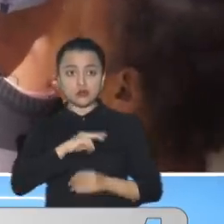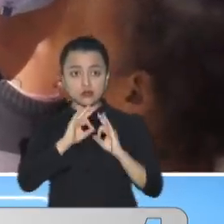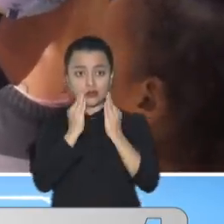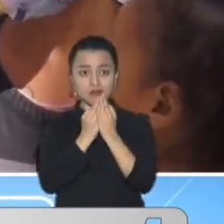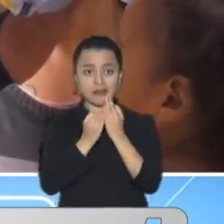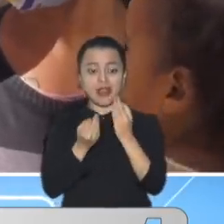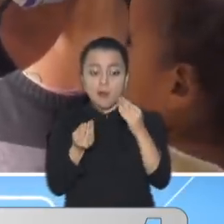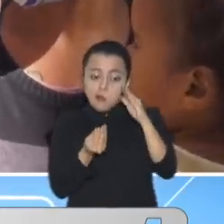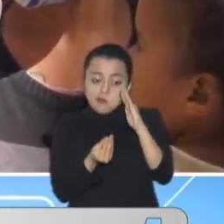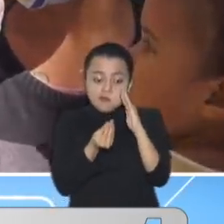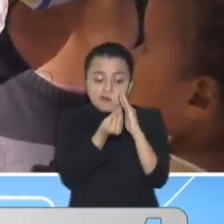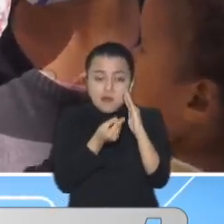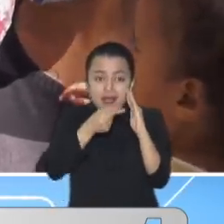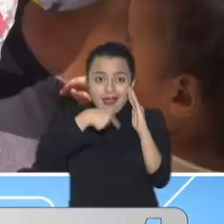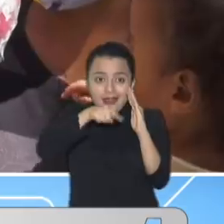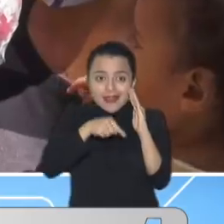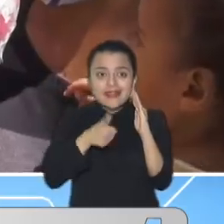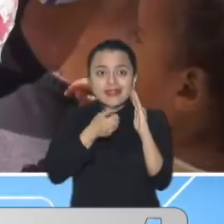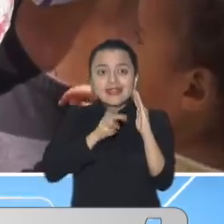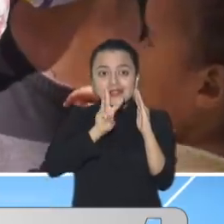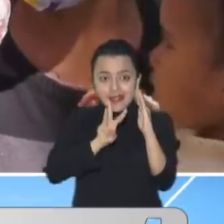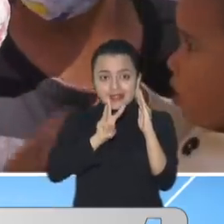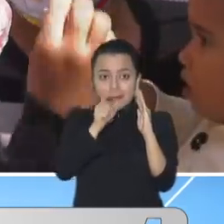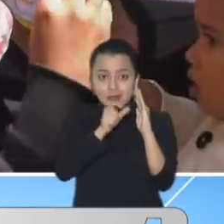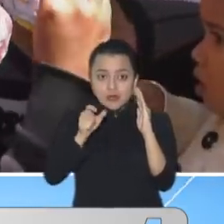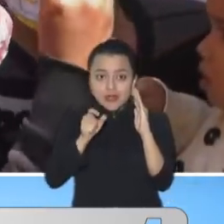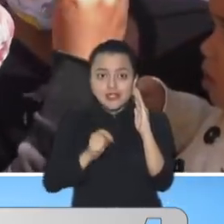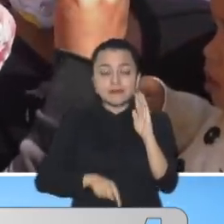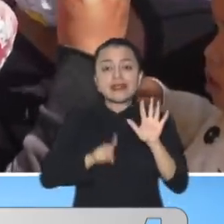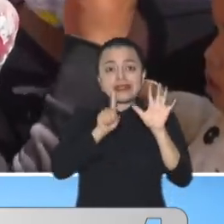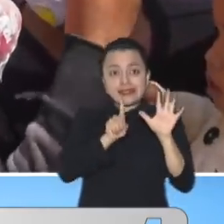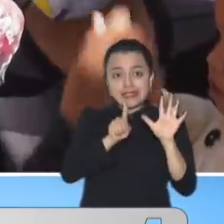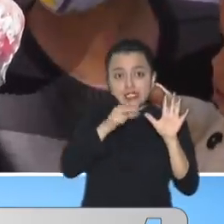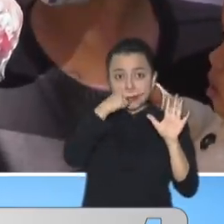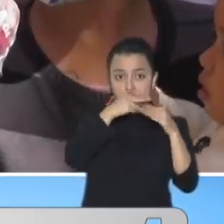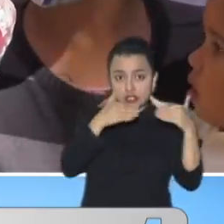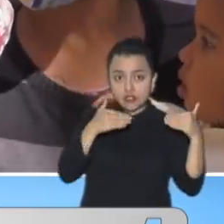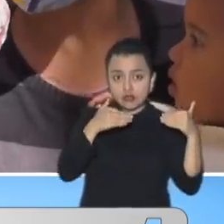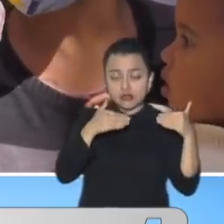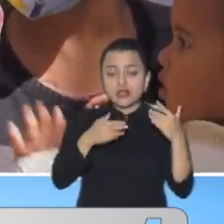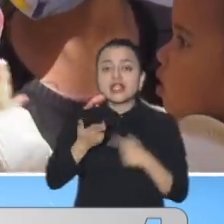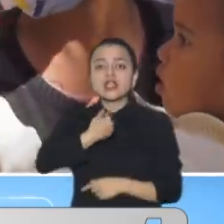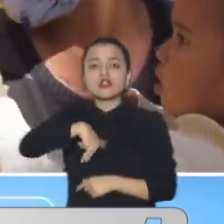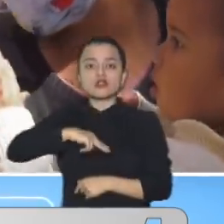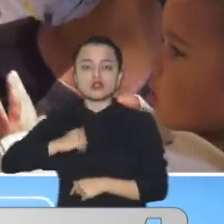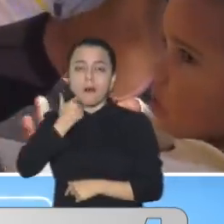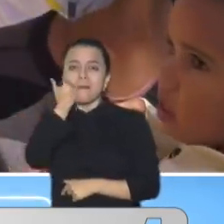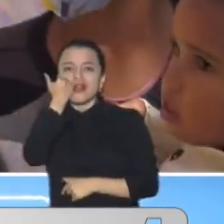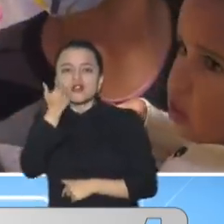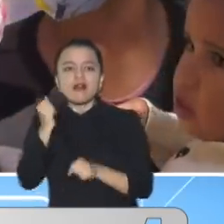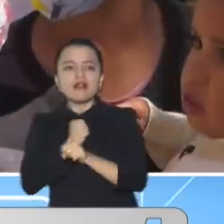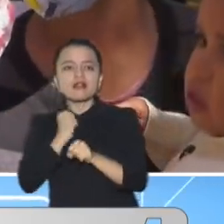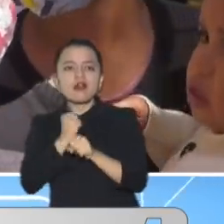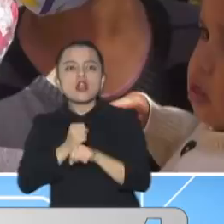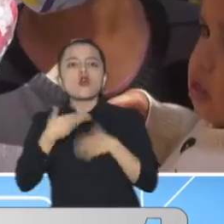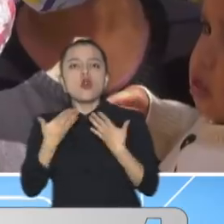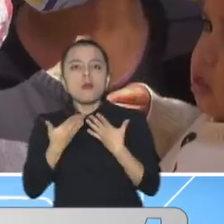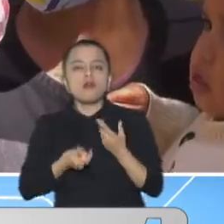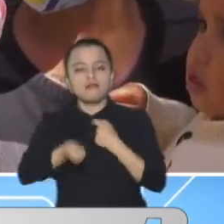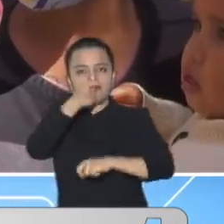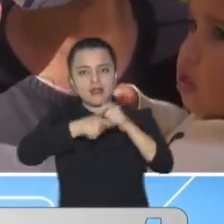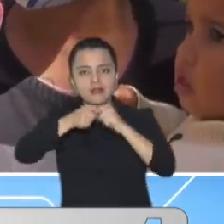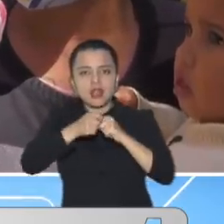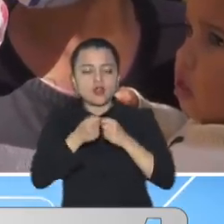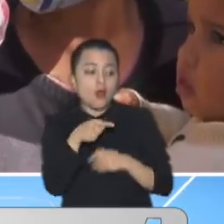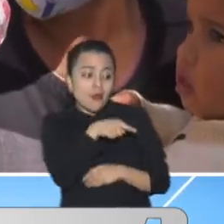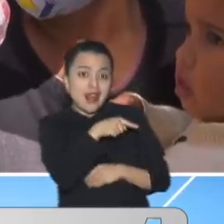13 personas, hay 6 niños, y la única fuente de trabajo que tenemos es esto, es el reciclaje.